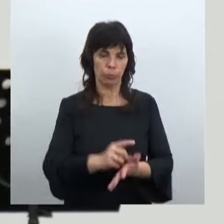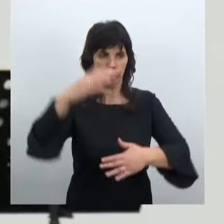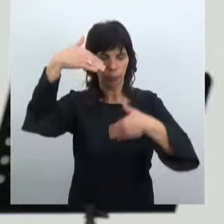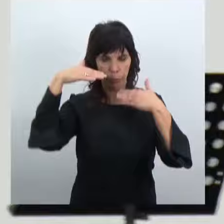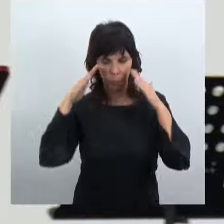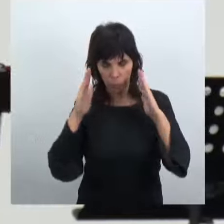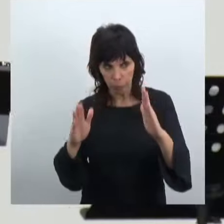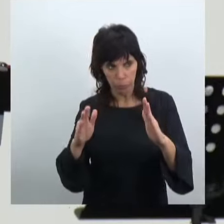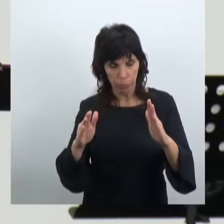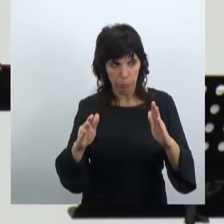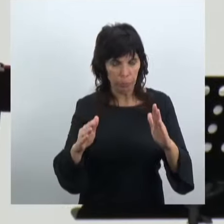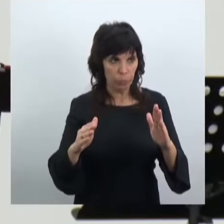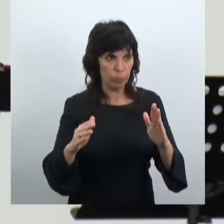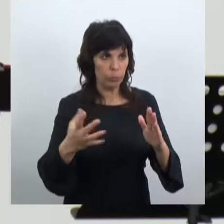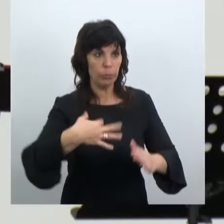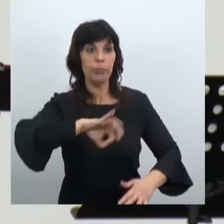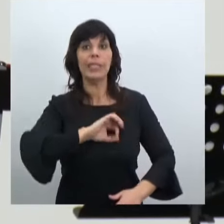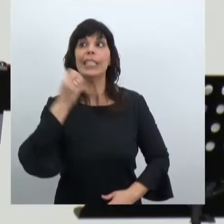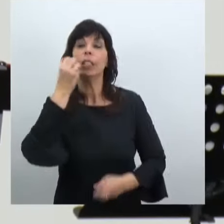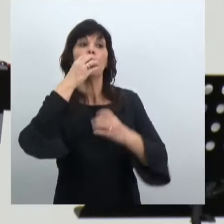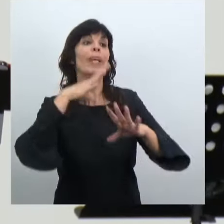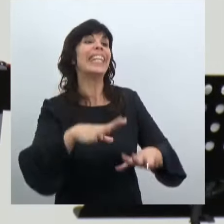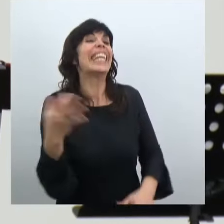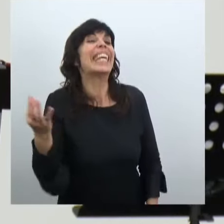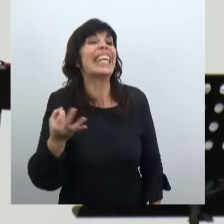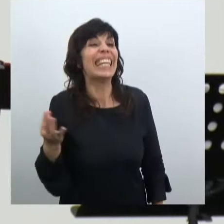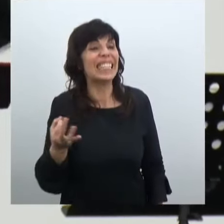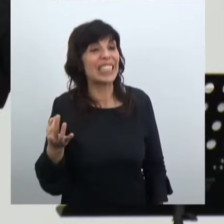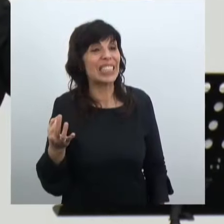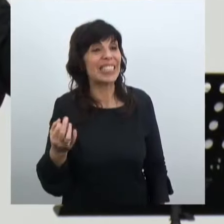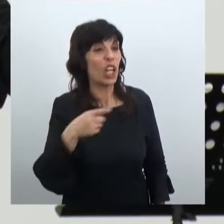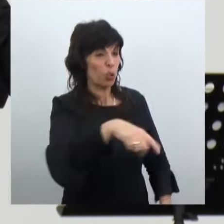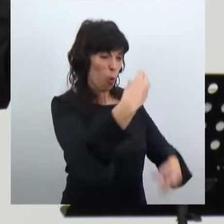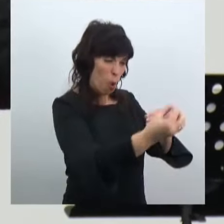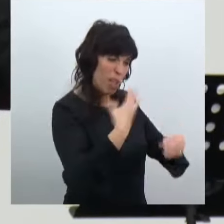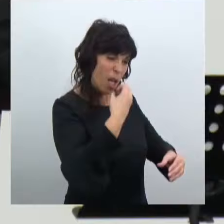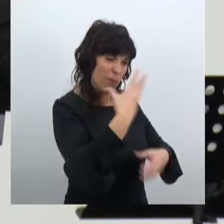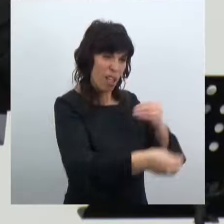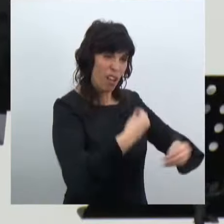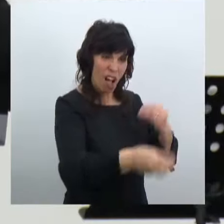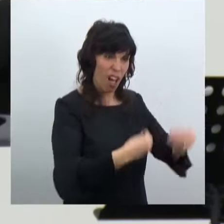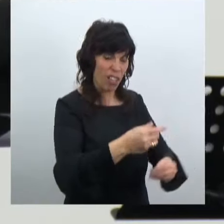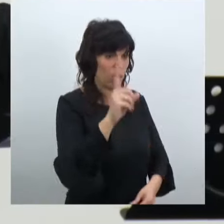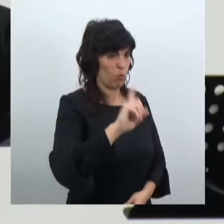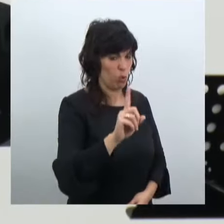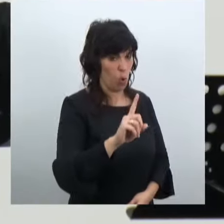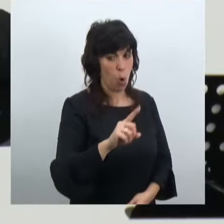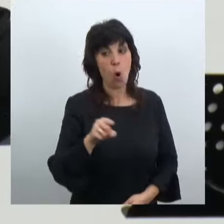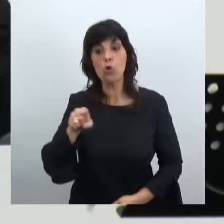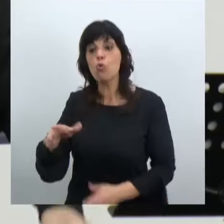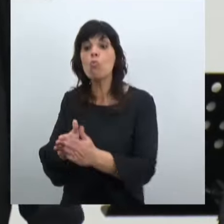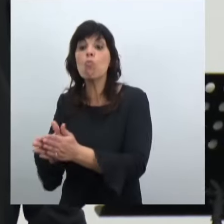todos. Lo que el Señor bendice no es tanto tus obras, sino tu